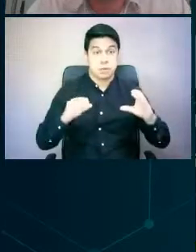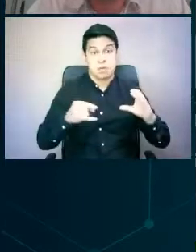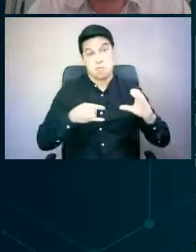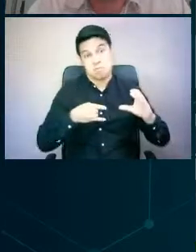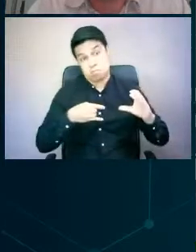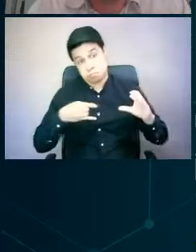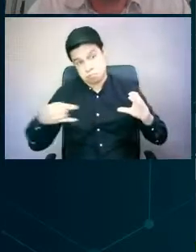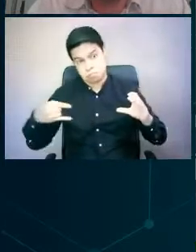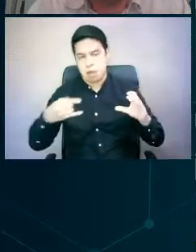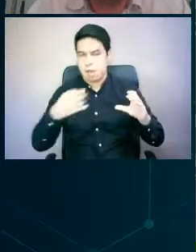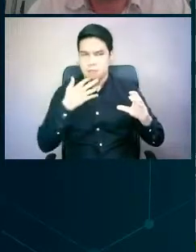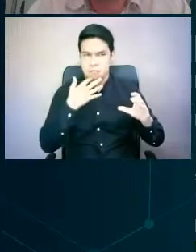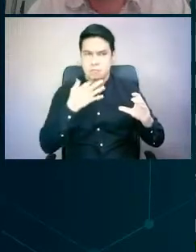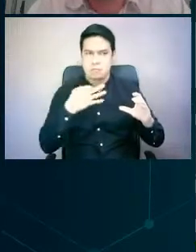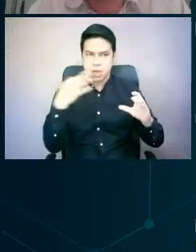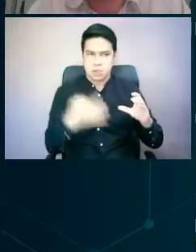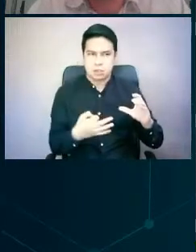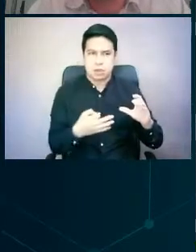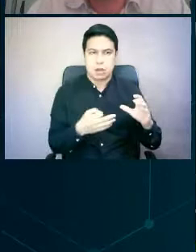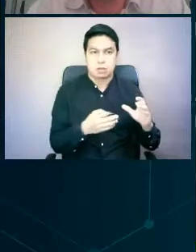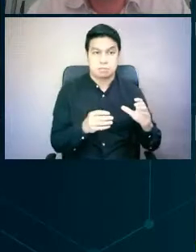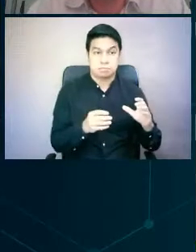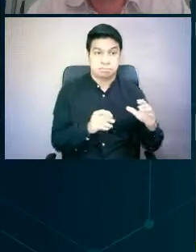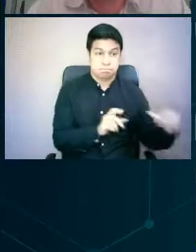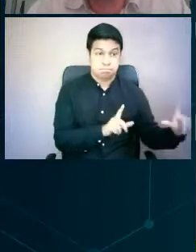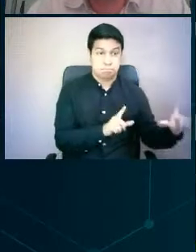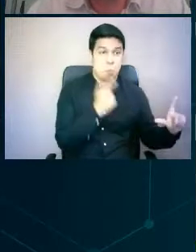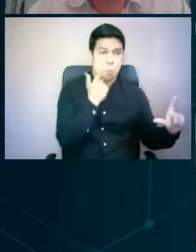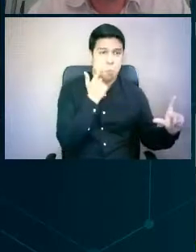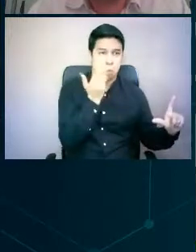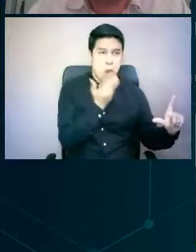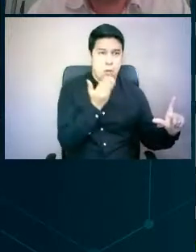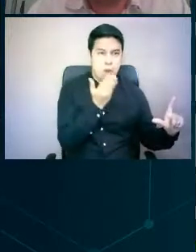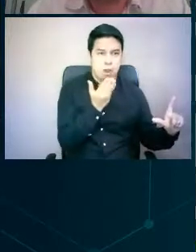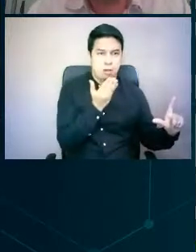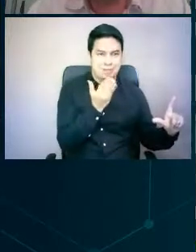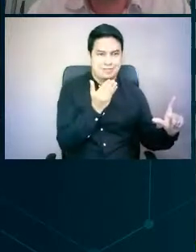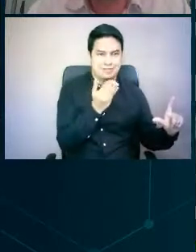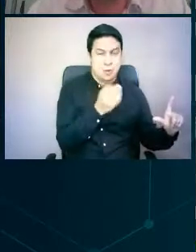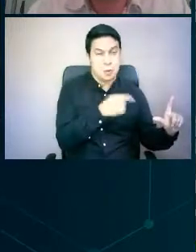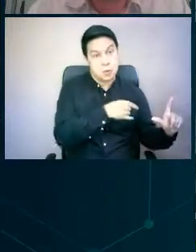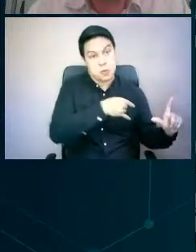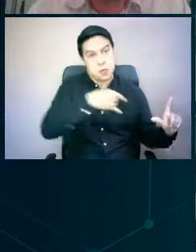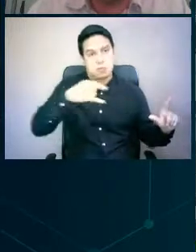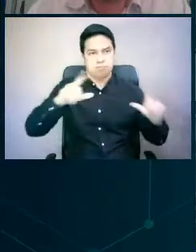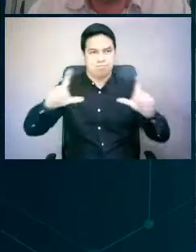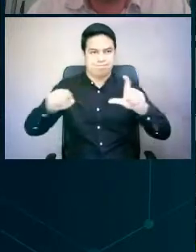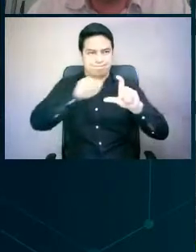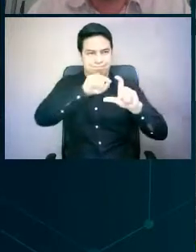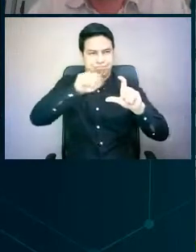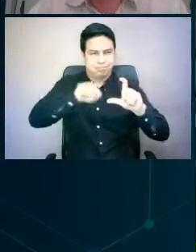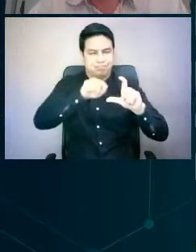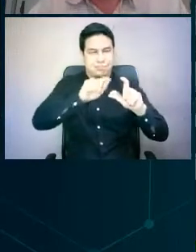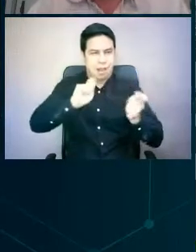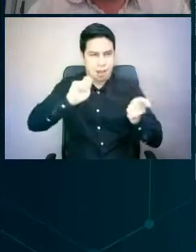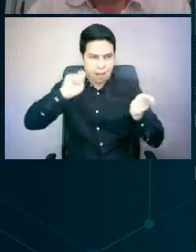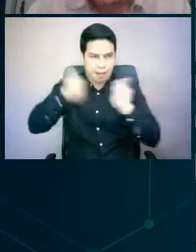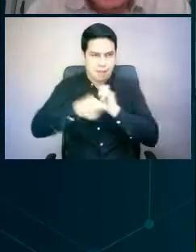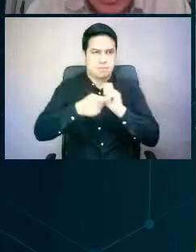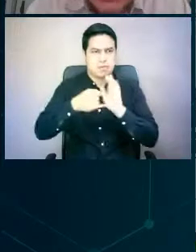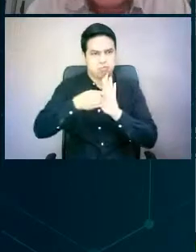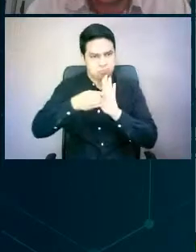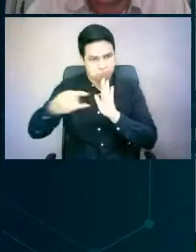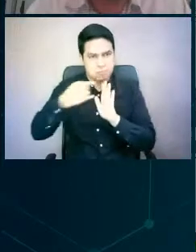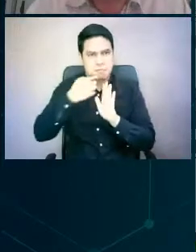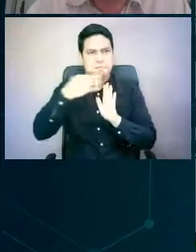ondas de tensión y de corriente reales que se inyectan físicamente a los relés de protección.